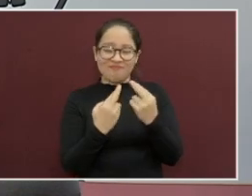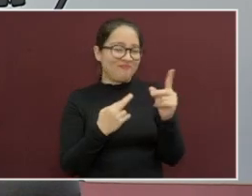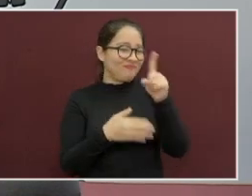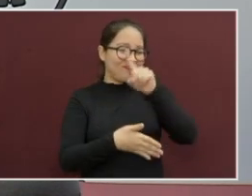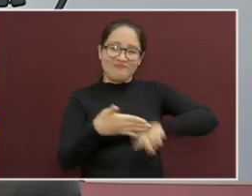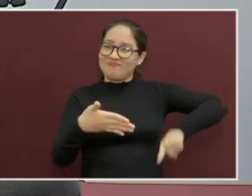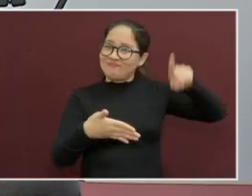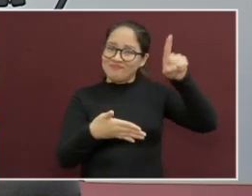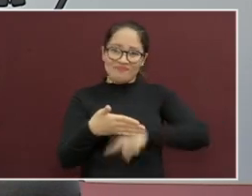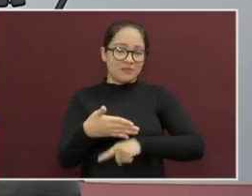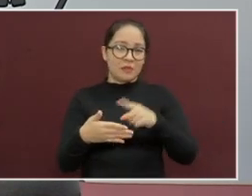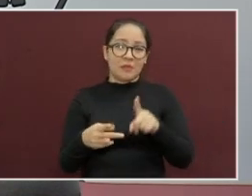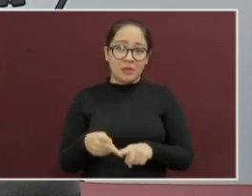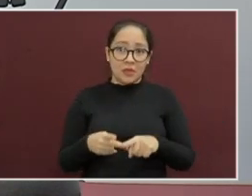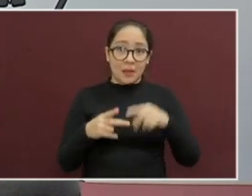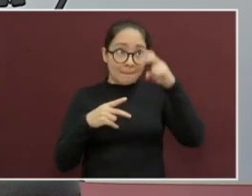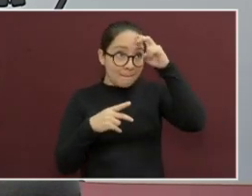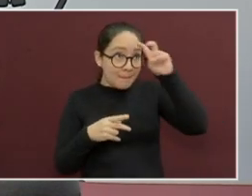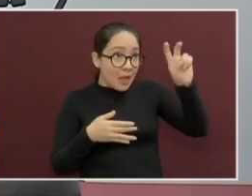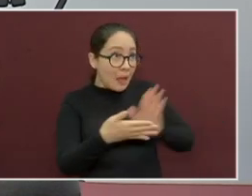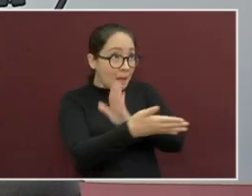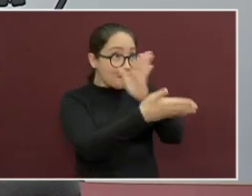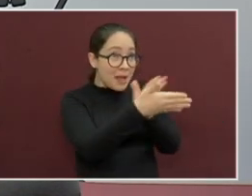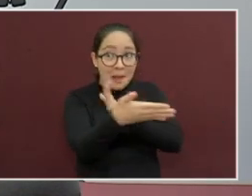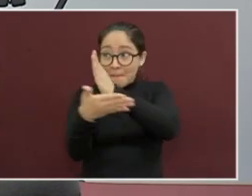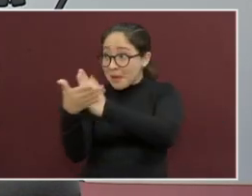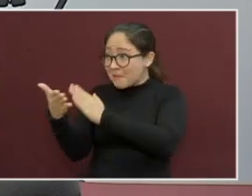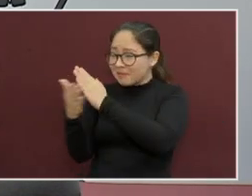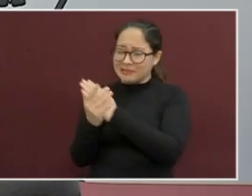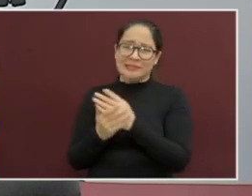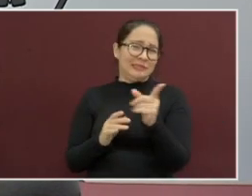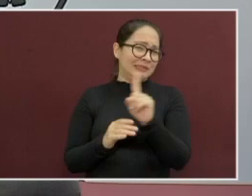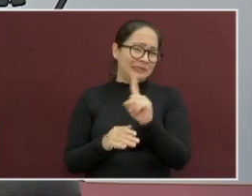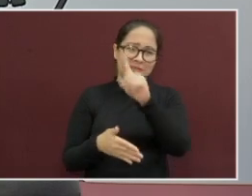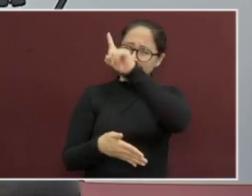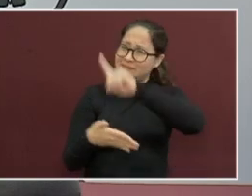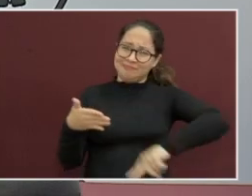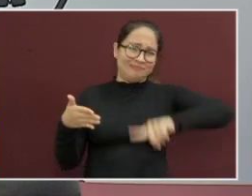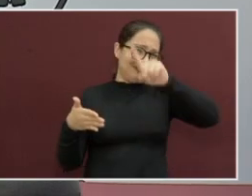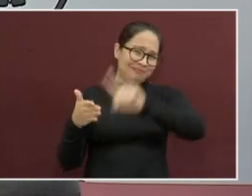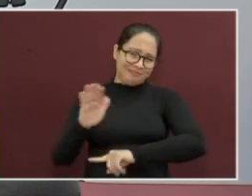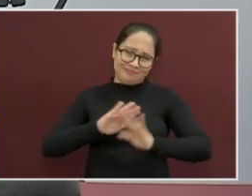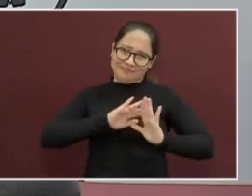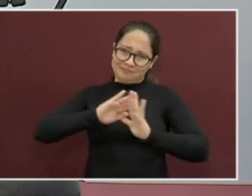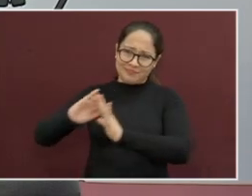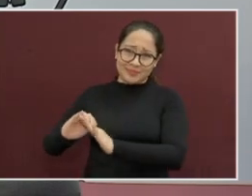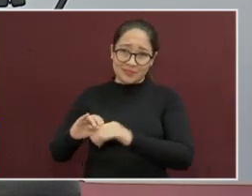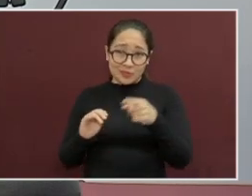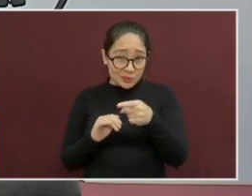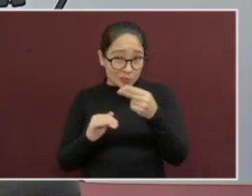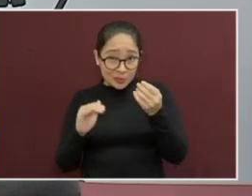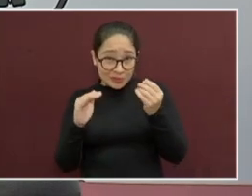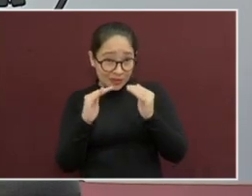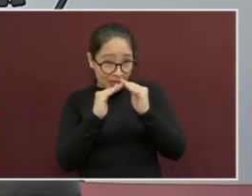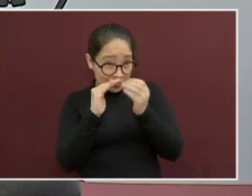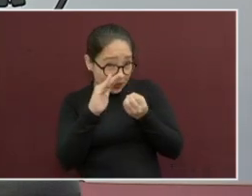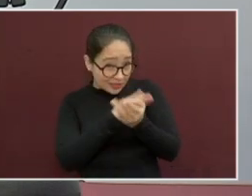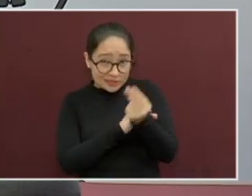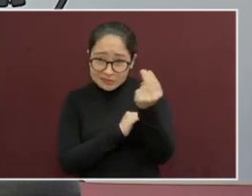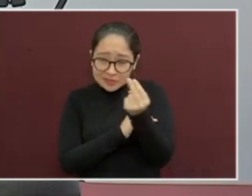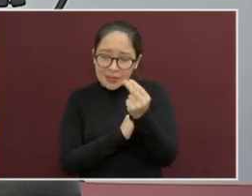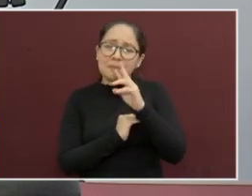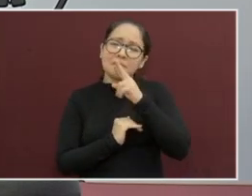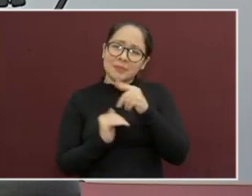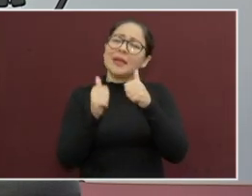viajar de un municipio a otro si no tienen nada que salir quedarse en casa con esto